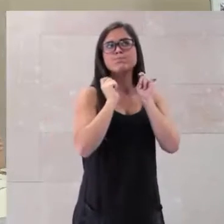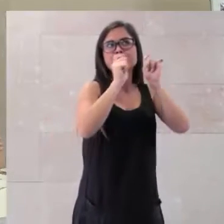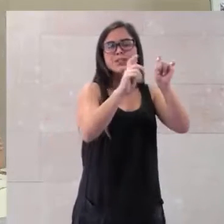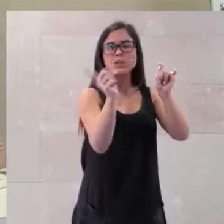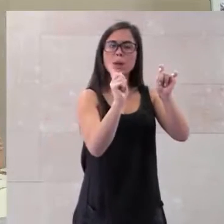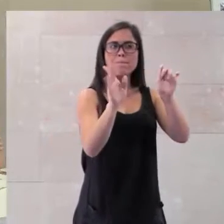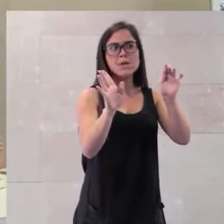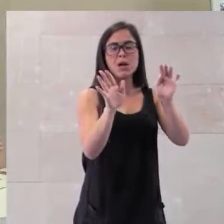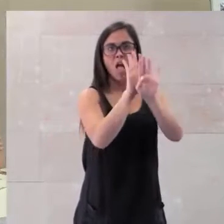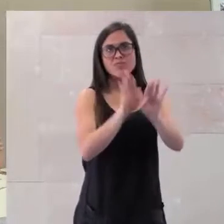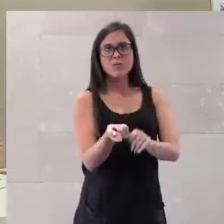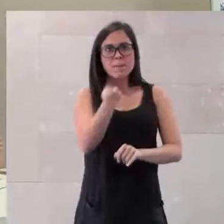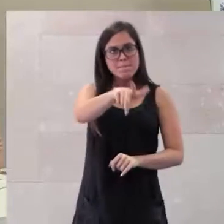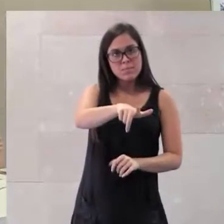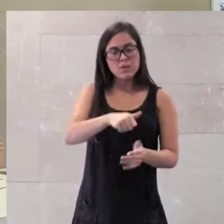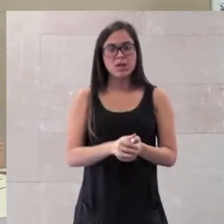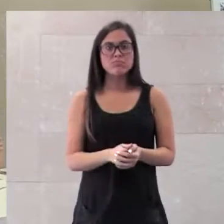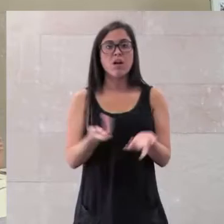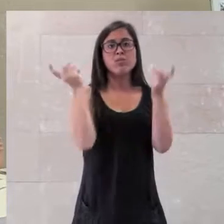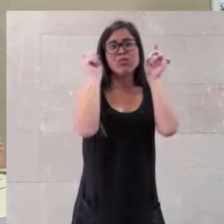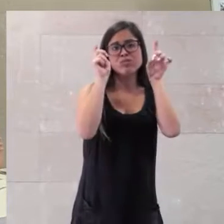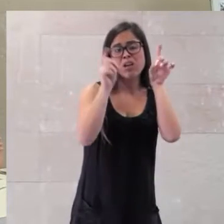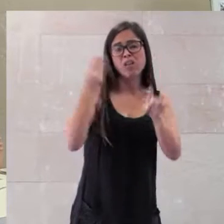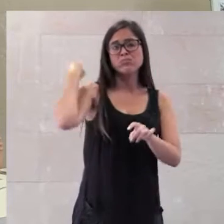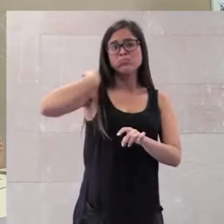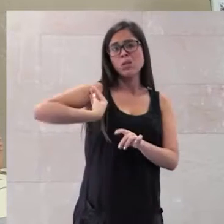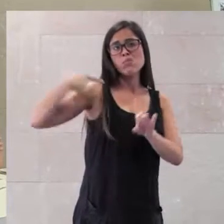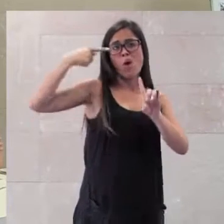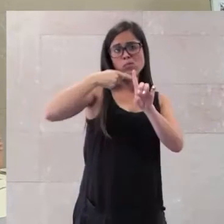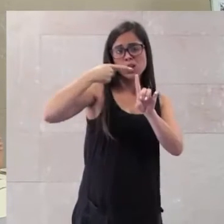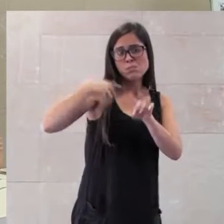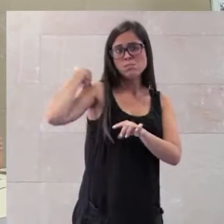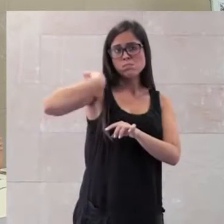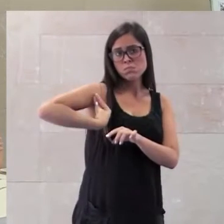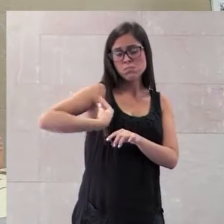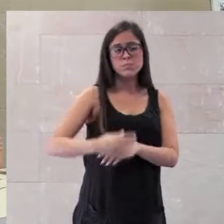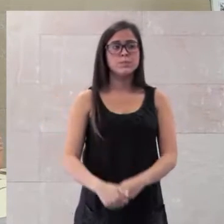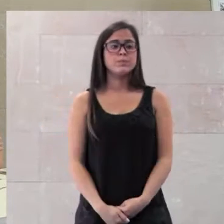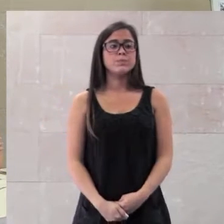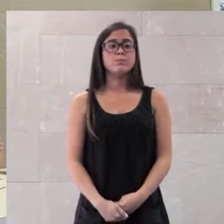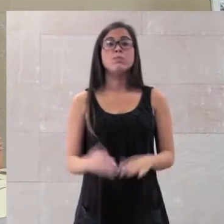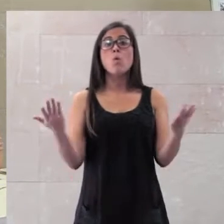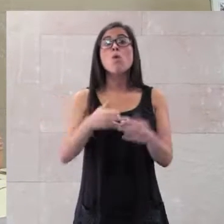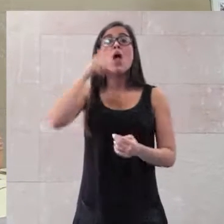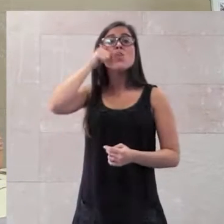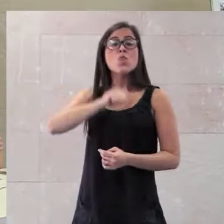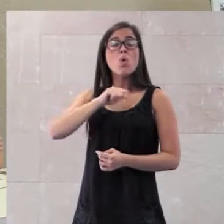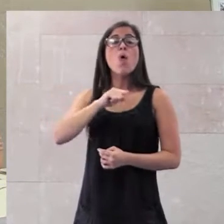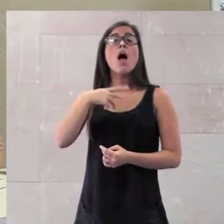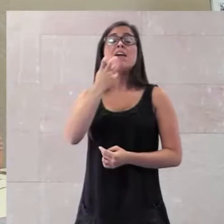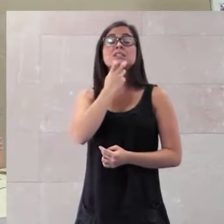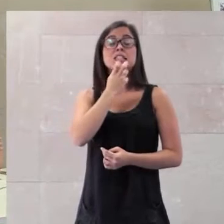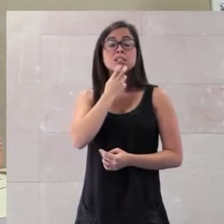son prácticamente lo mismo, con las mismas profesoras, con los mismos objetivos, que son las de Durango,